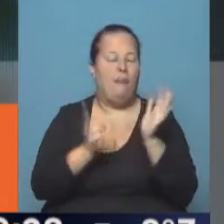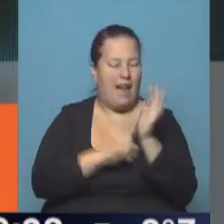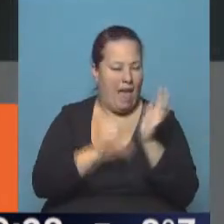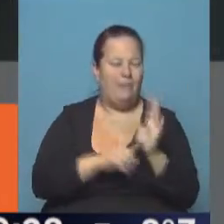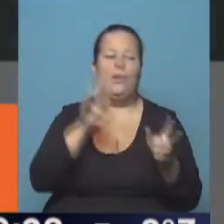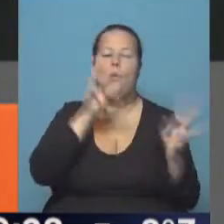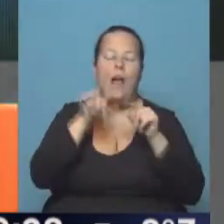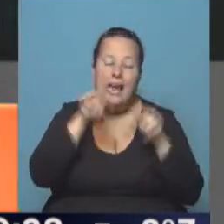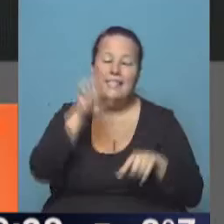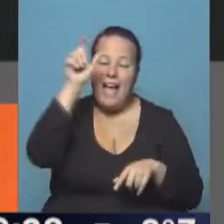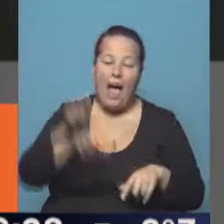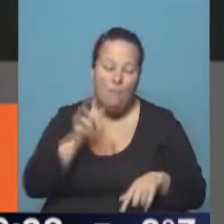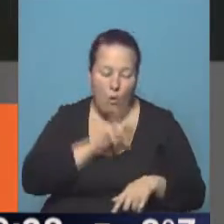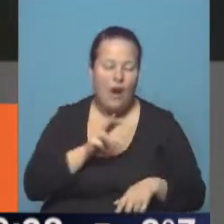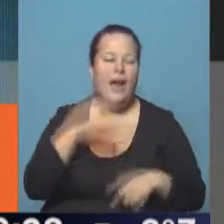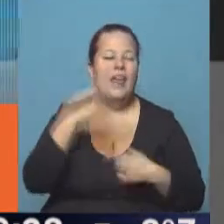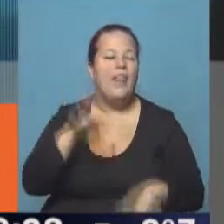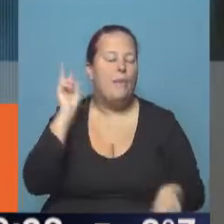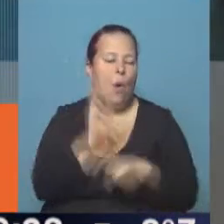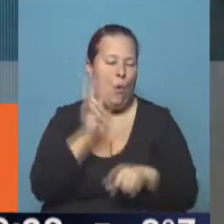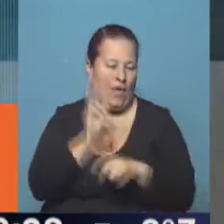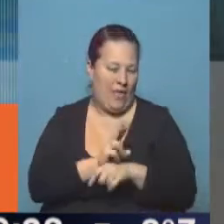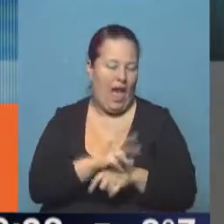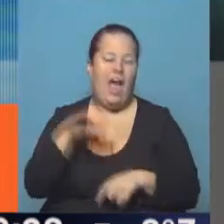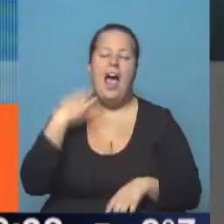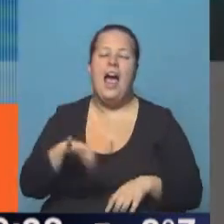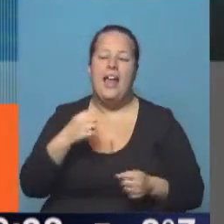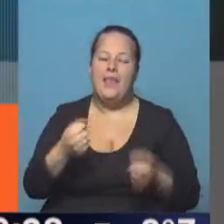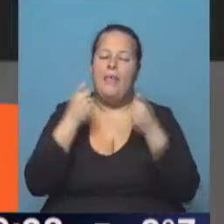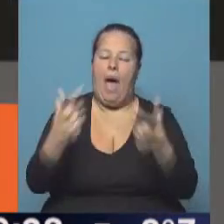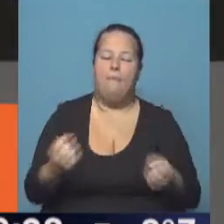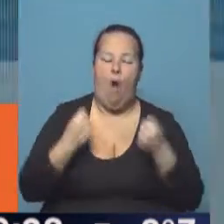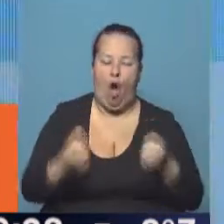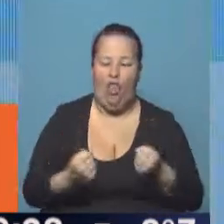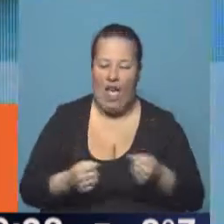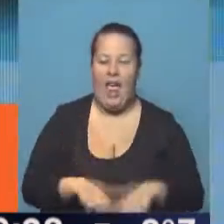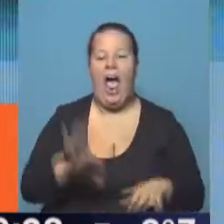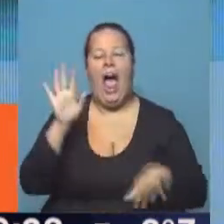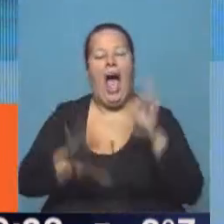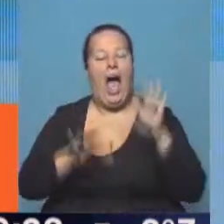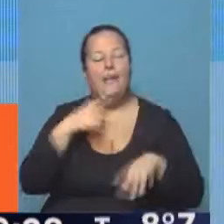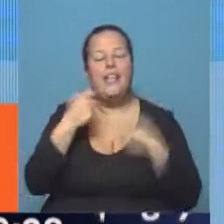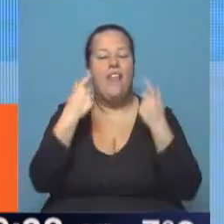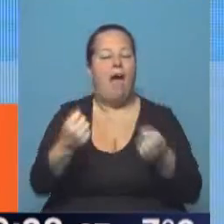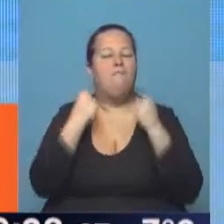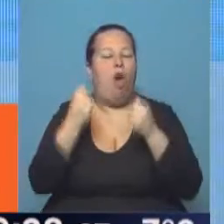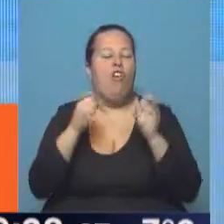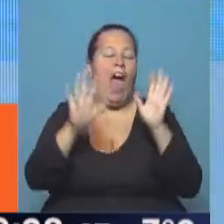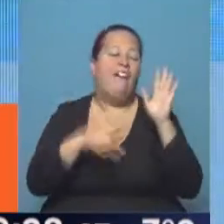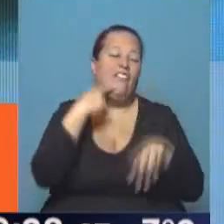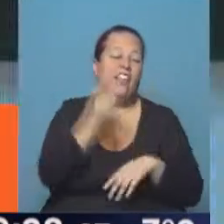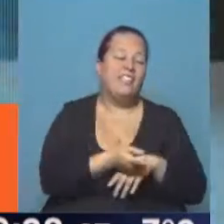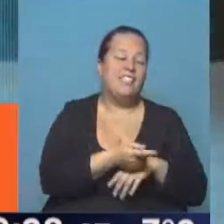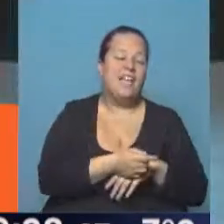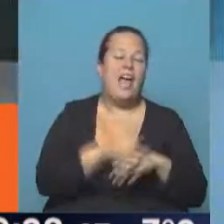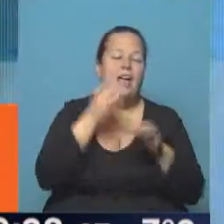darnos cuenta que esa mujer hay que protegerla, hay que empoderarla, a veces se llama empoderamiento, a veces a